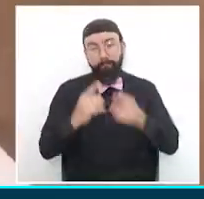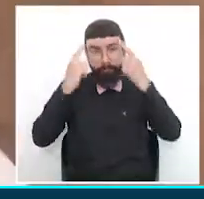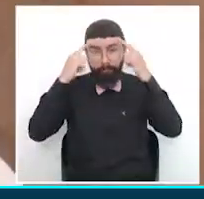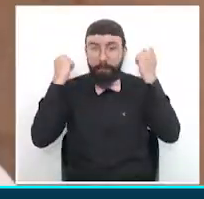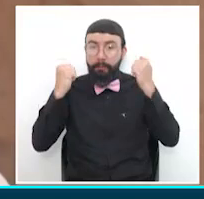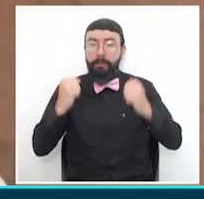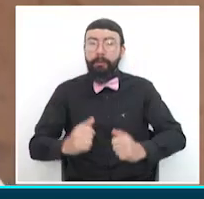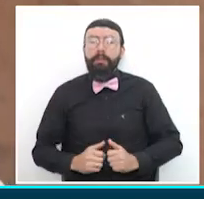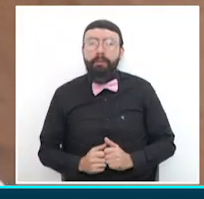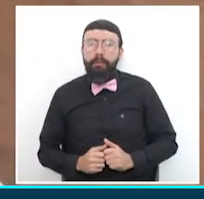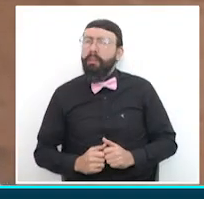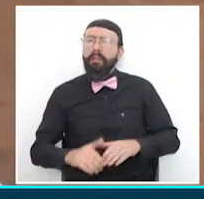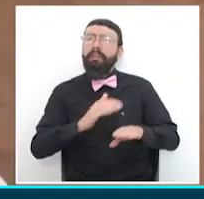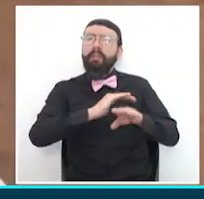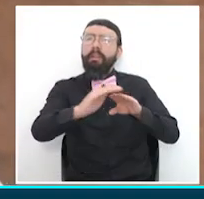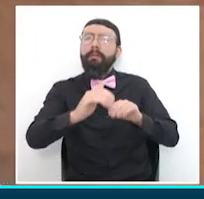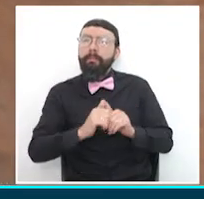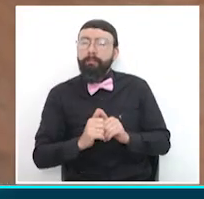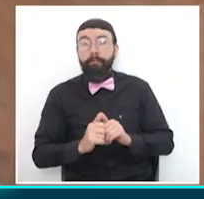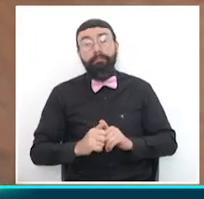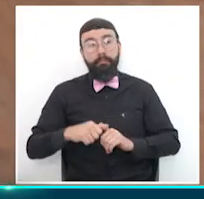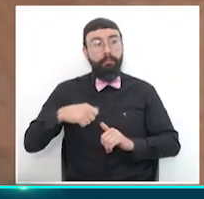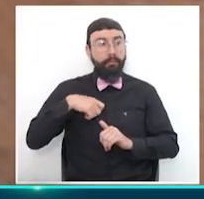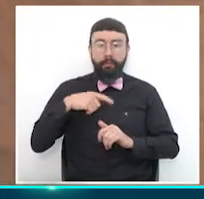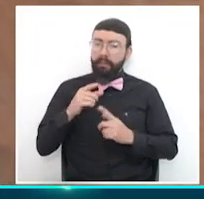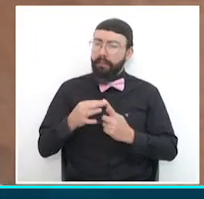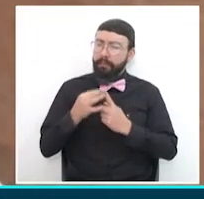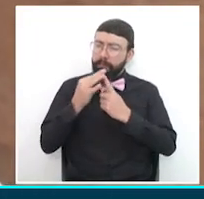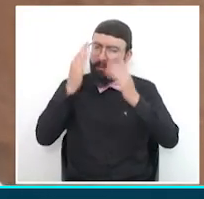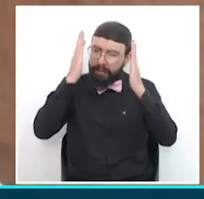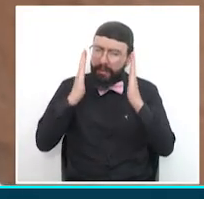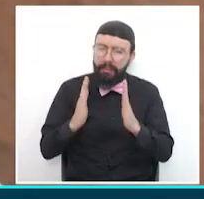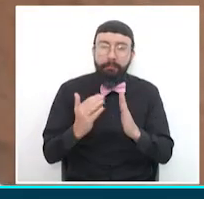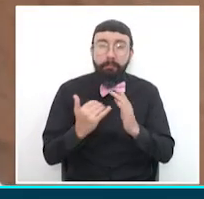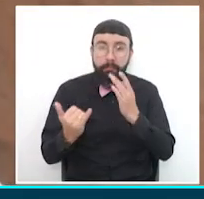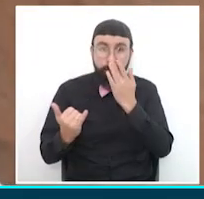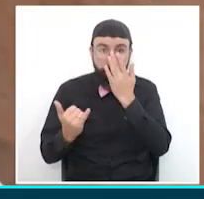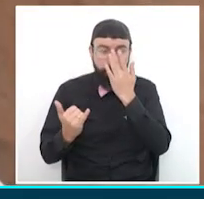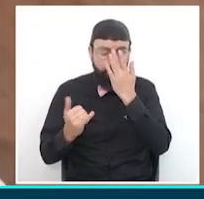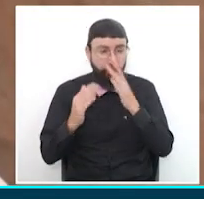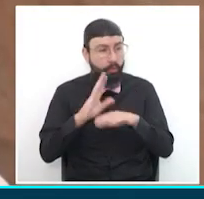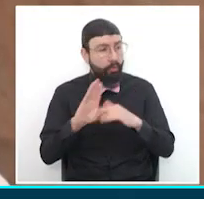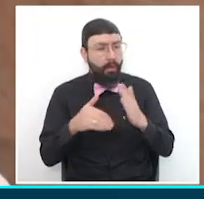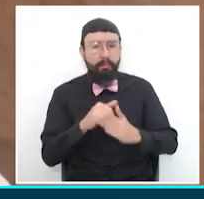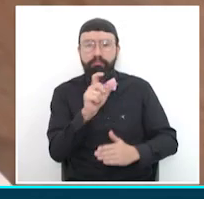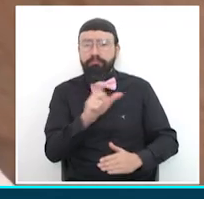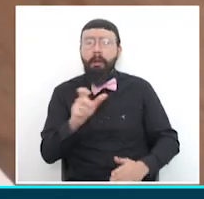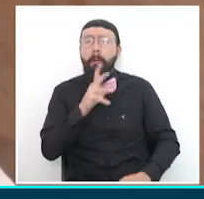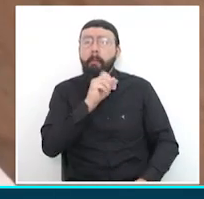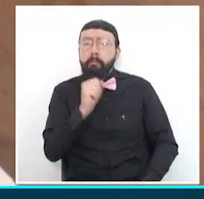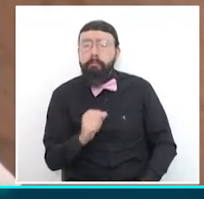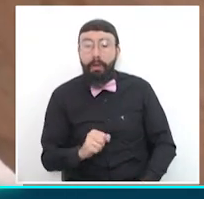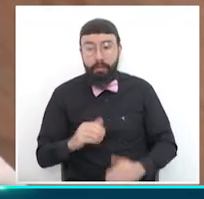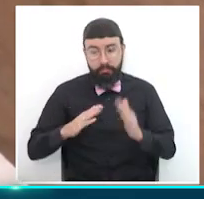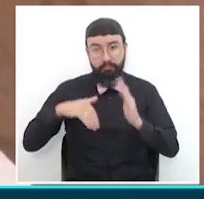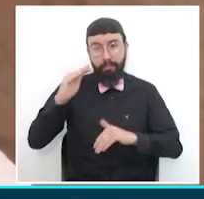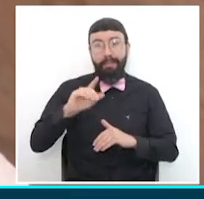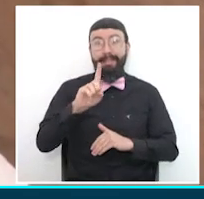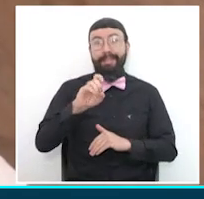invitando a que tengamos especial atención con los adultos, con las personas mayores de 60